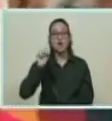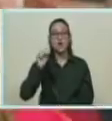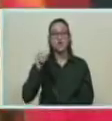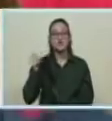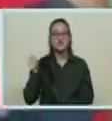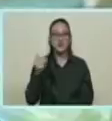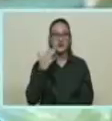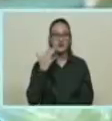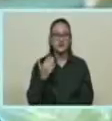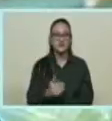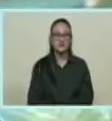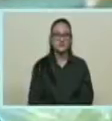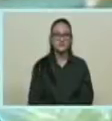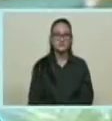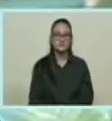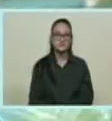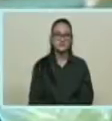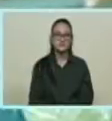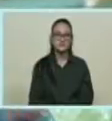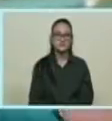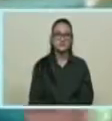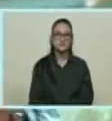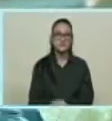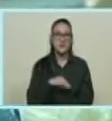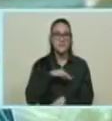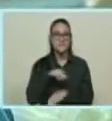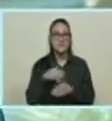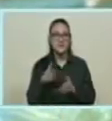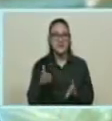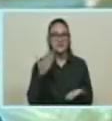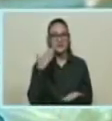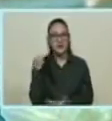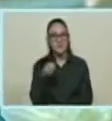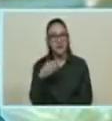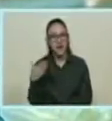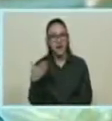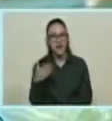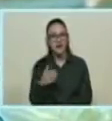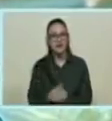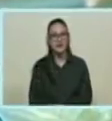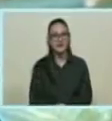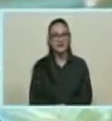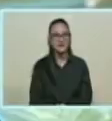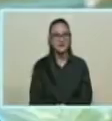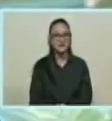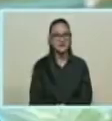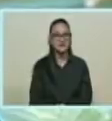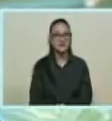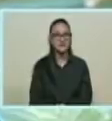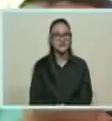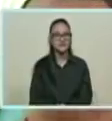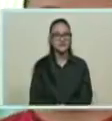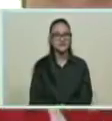María Rosa Jiménez, nuestra ministra, ya la saludé, Blanquecao.